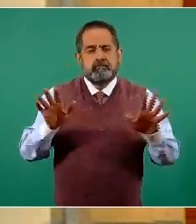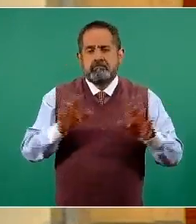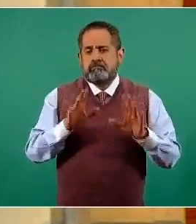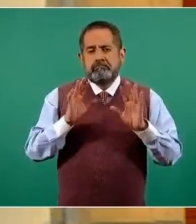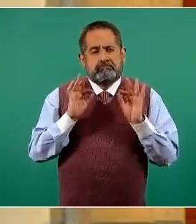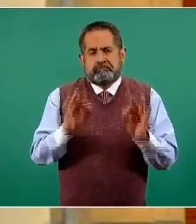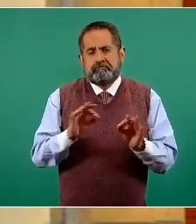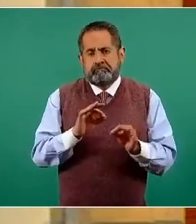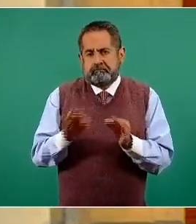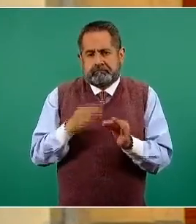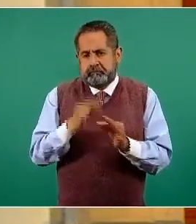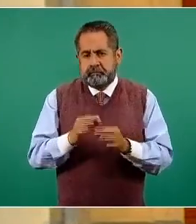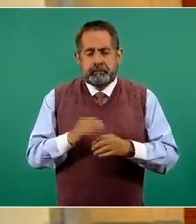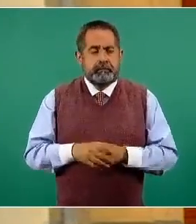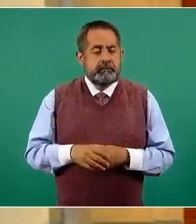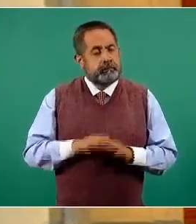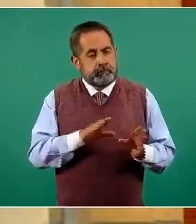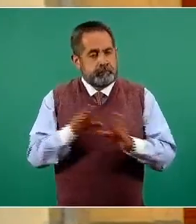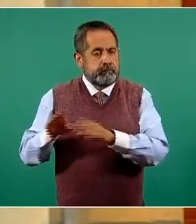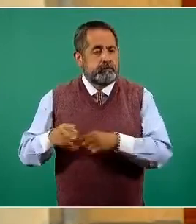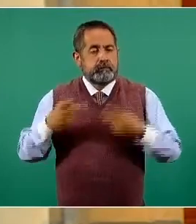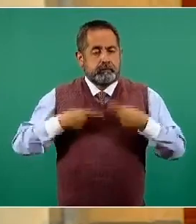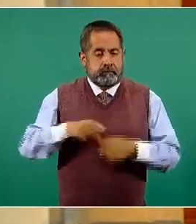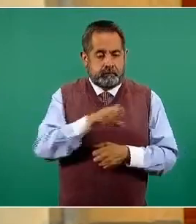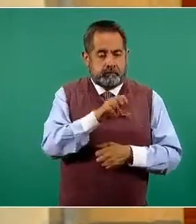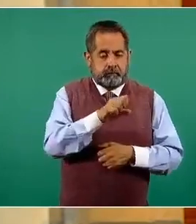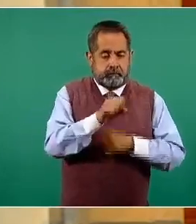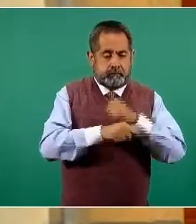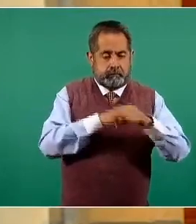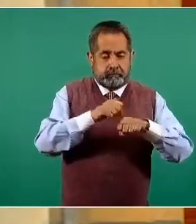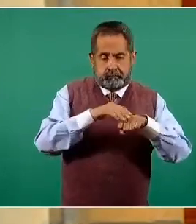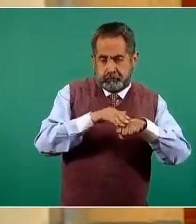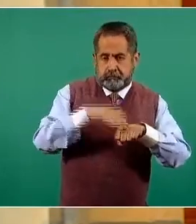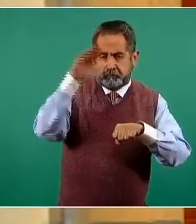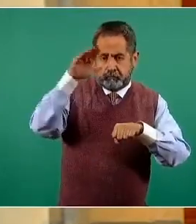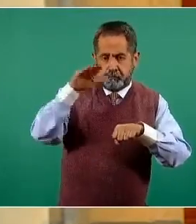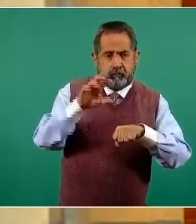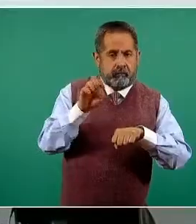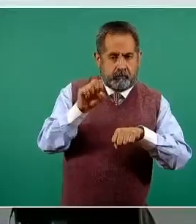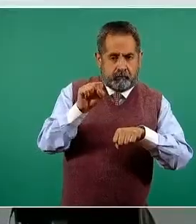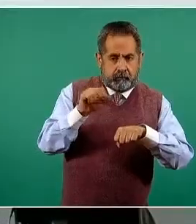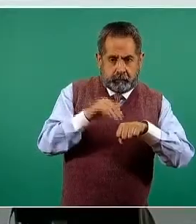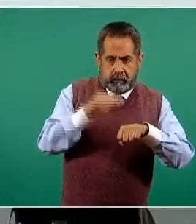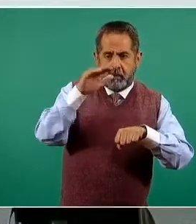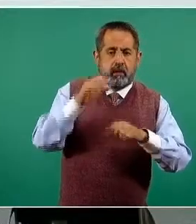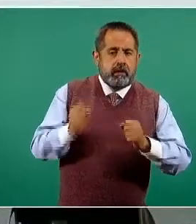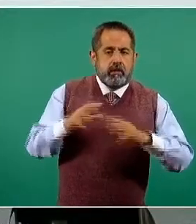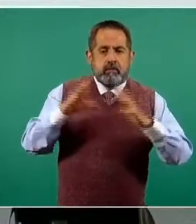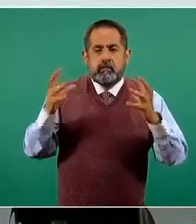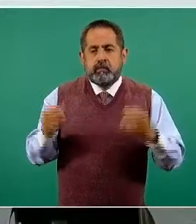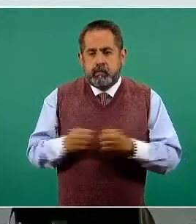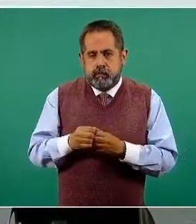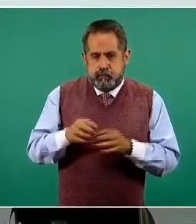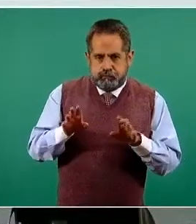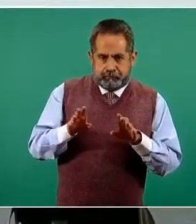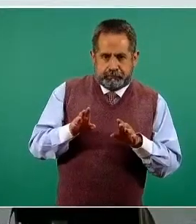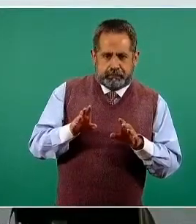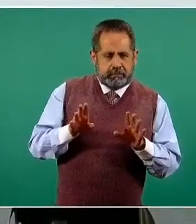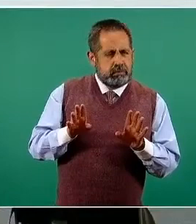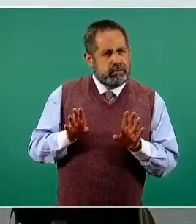De personas 60 años y más, personas adultas mayores, tenemos la fortuna ya de haber cubierto al menos con